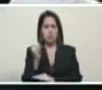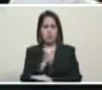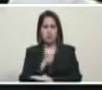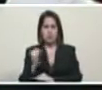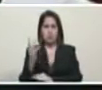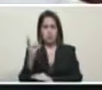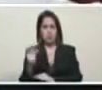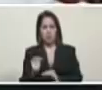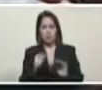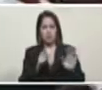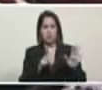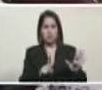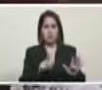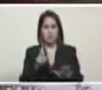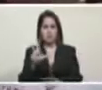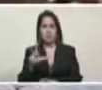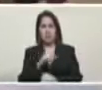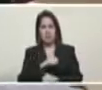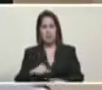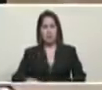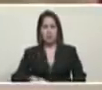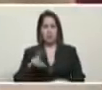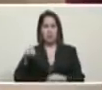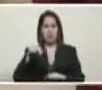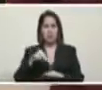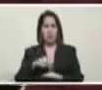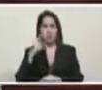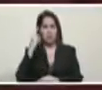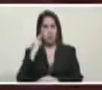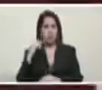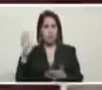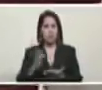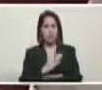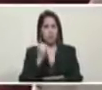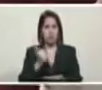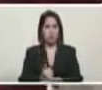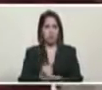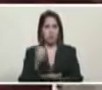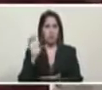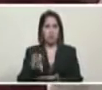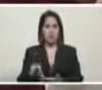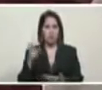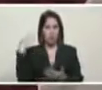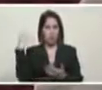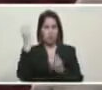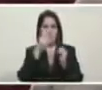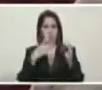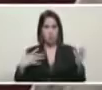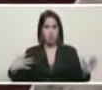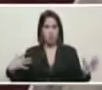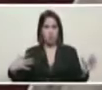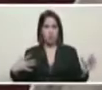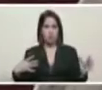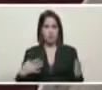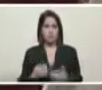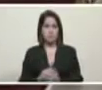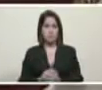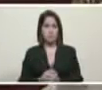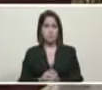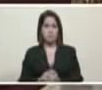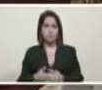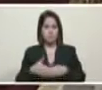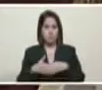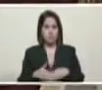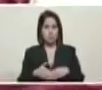número 63 de la Guardia Nacional Bolivariana con sede en Puerto Ayacucho, estado Amazonas. Vemos allí además el estrechón